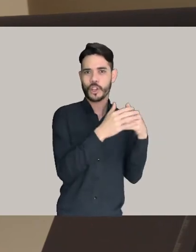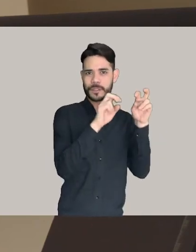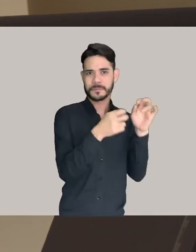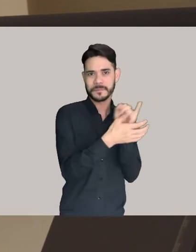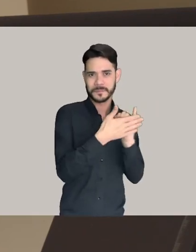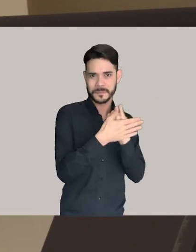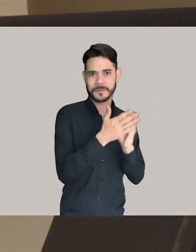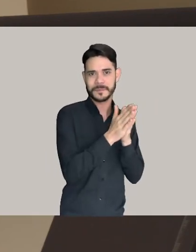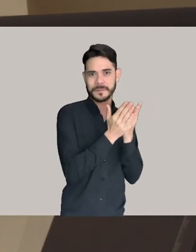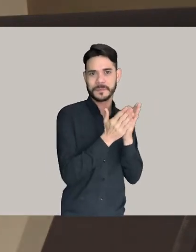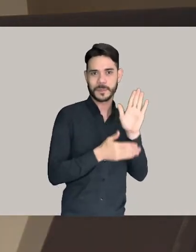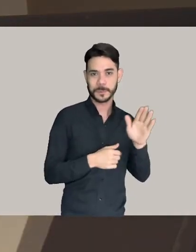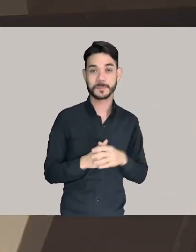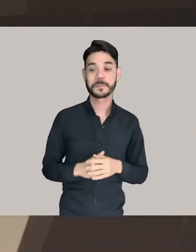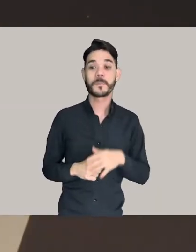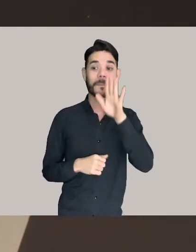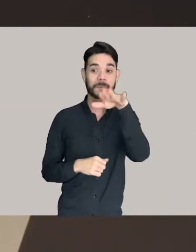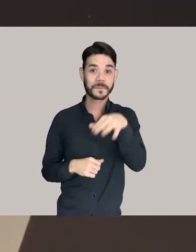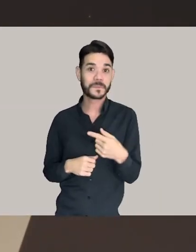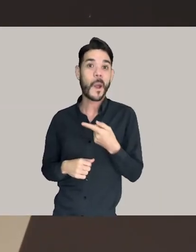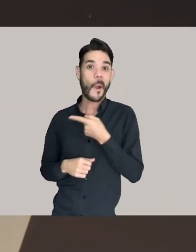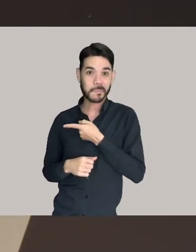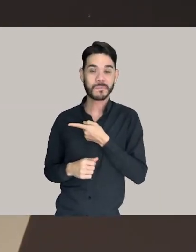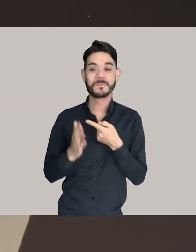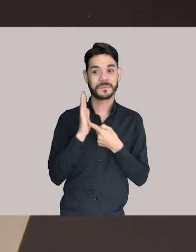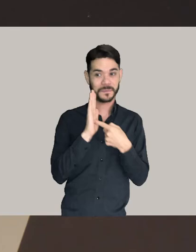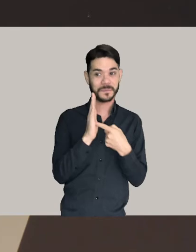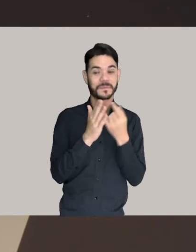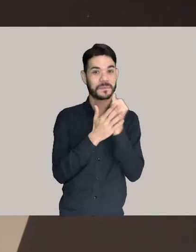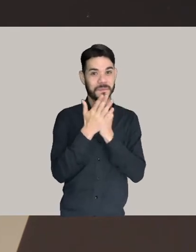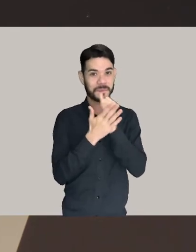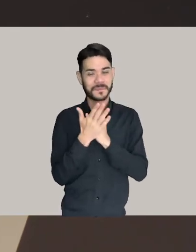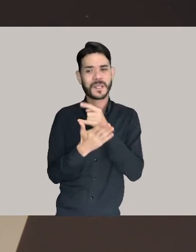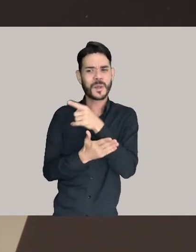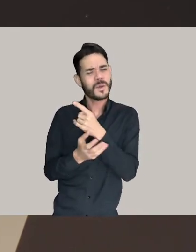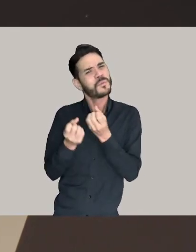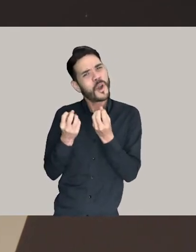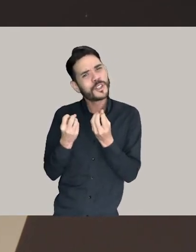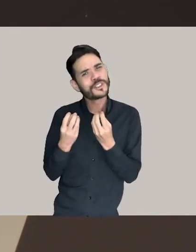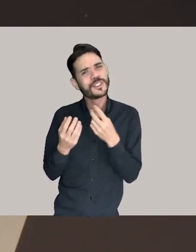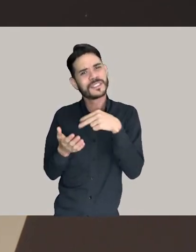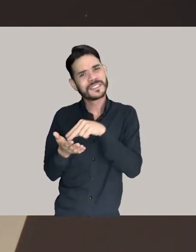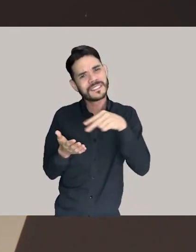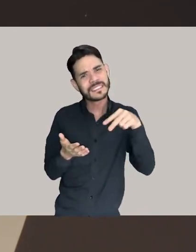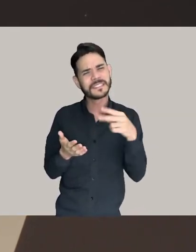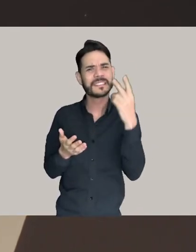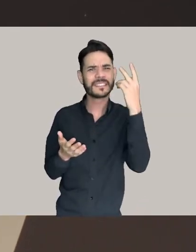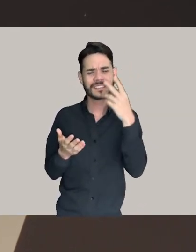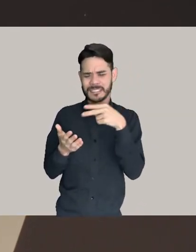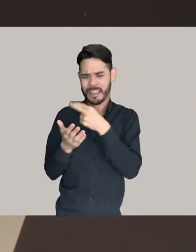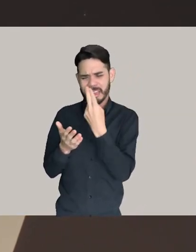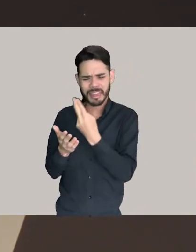la parte de ilustraciones del libro. Aquí van a ver, en esta ilustración, ven una cantidad